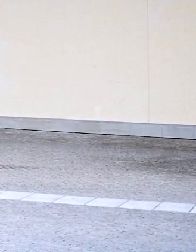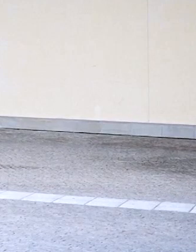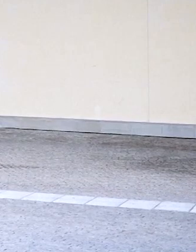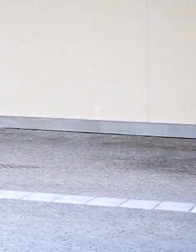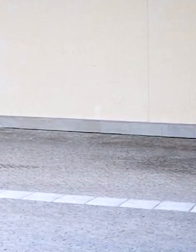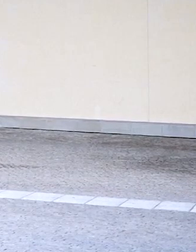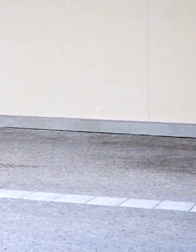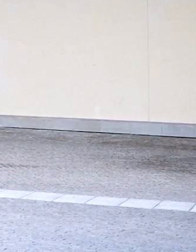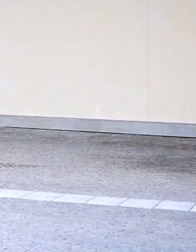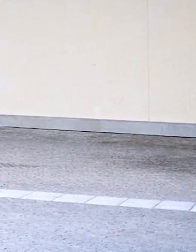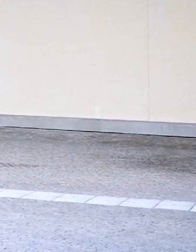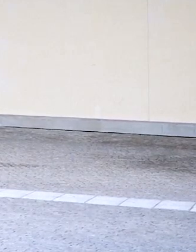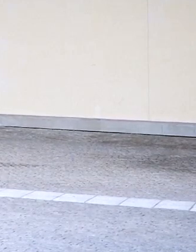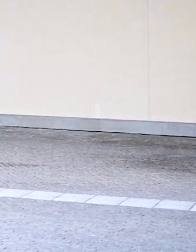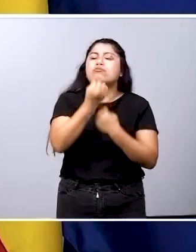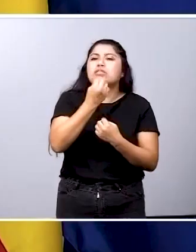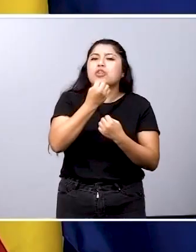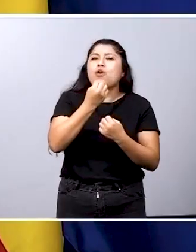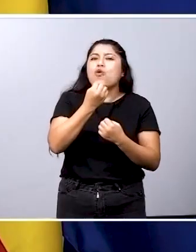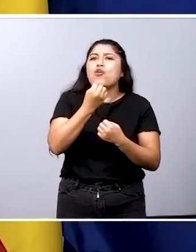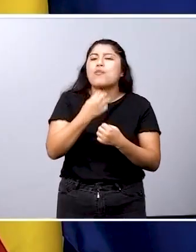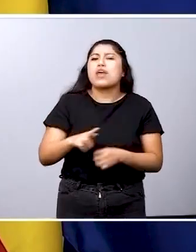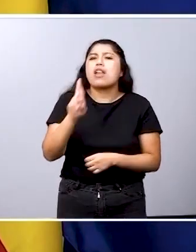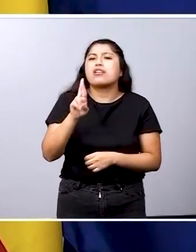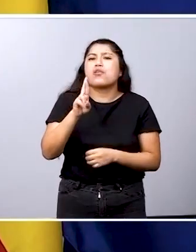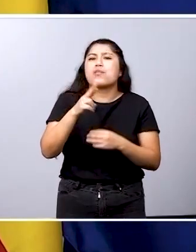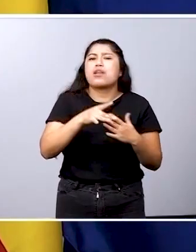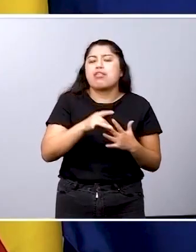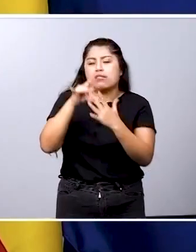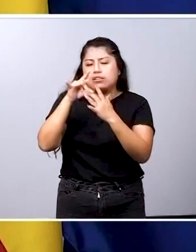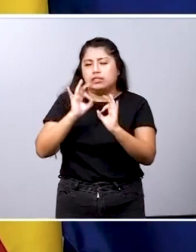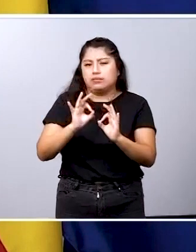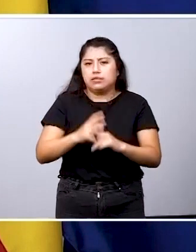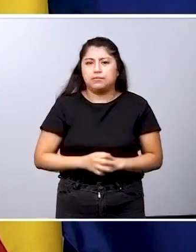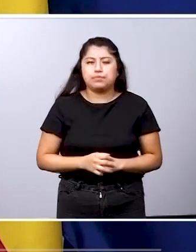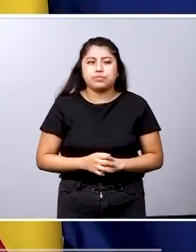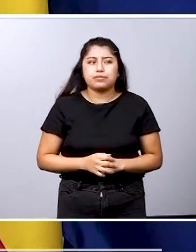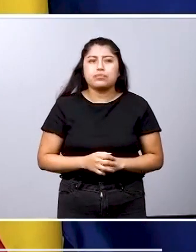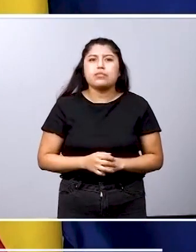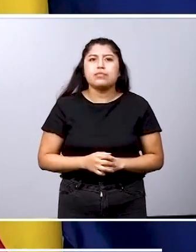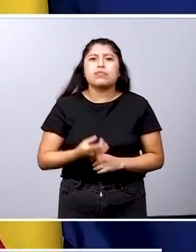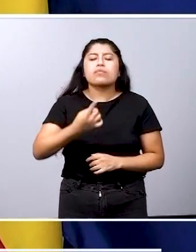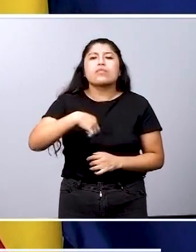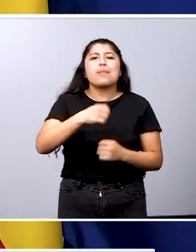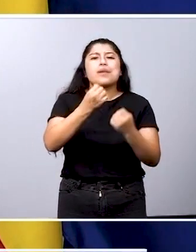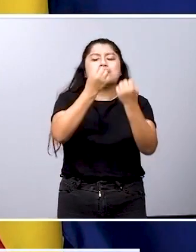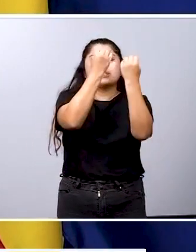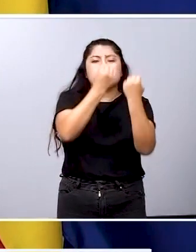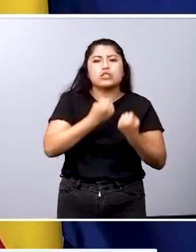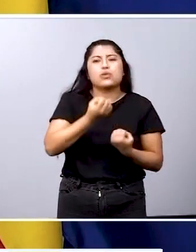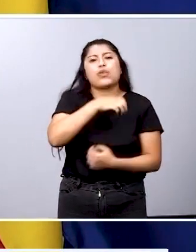del Fondo Anticrisis para España. Frente a los agoreros, la confianza de las instituciones